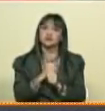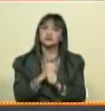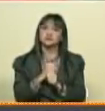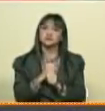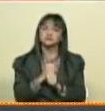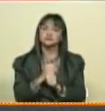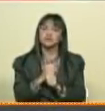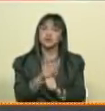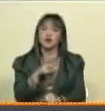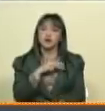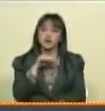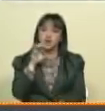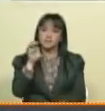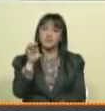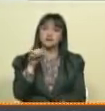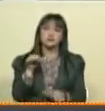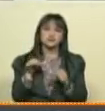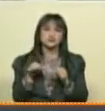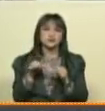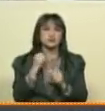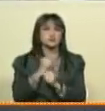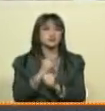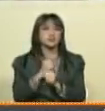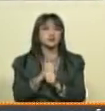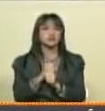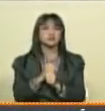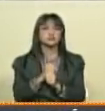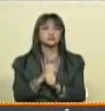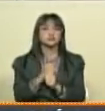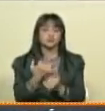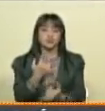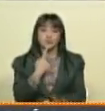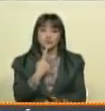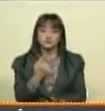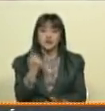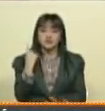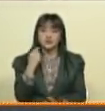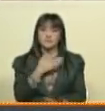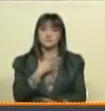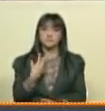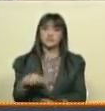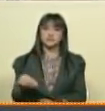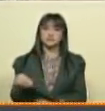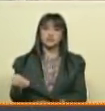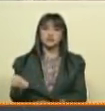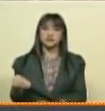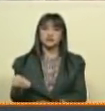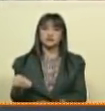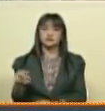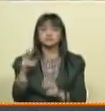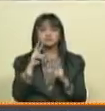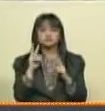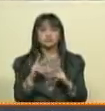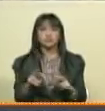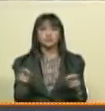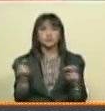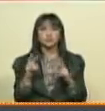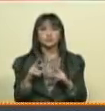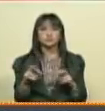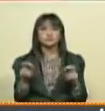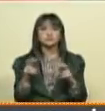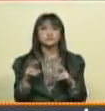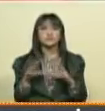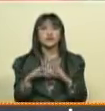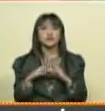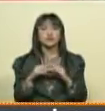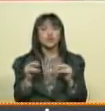el carnet de la patria. Debo decirles además que el día de ayer el presidente estuvo revisando todo